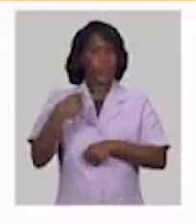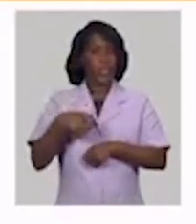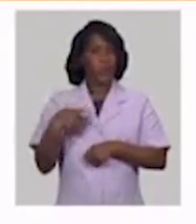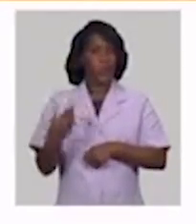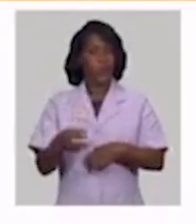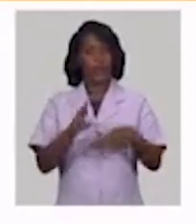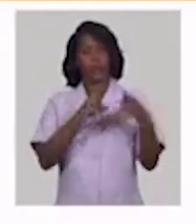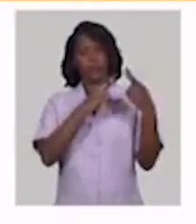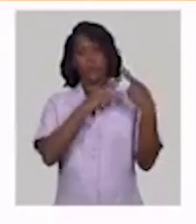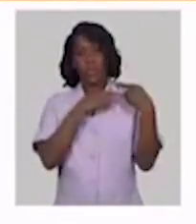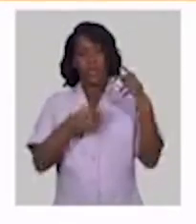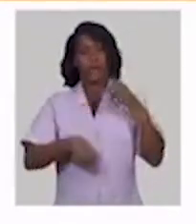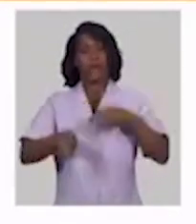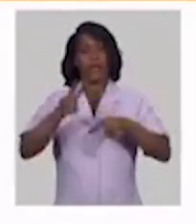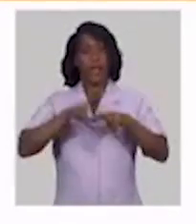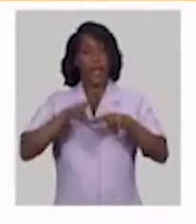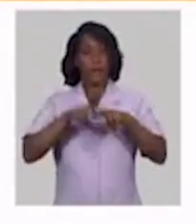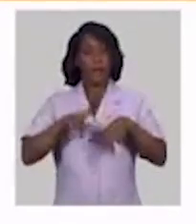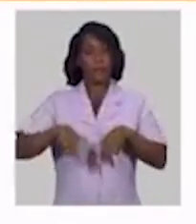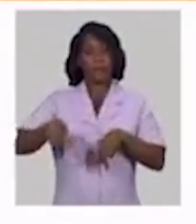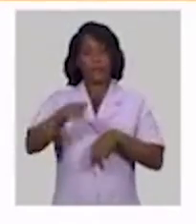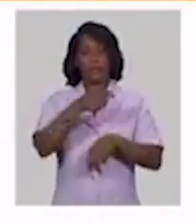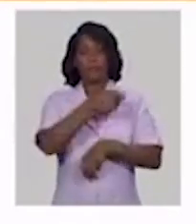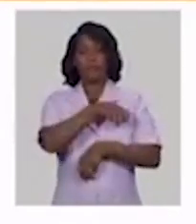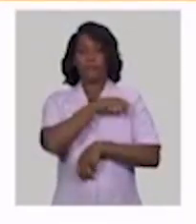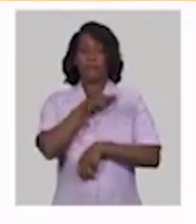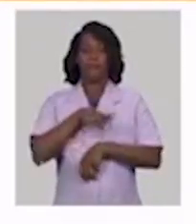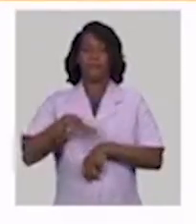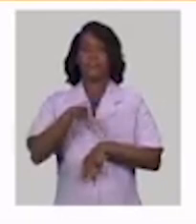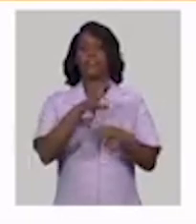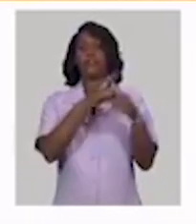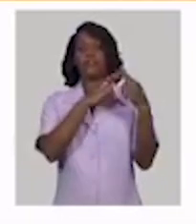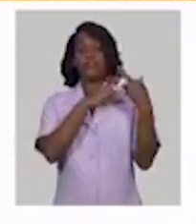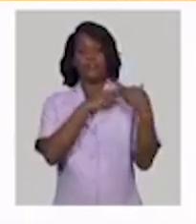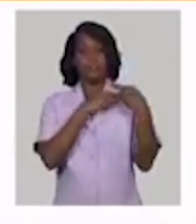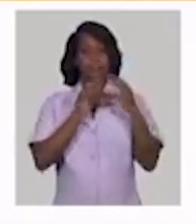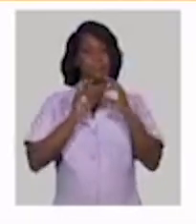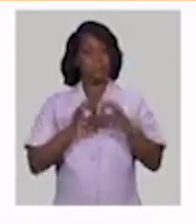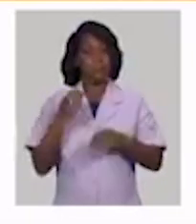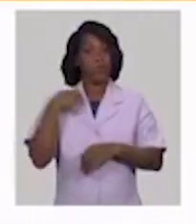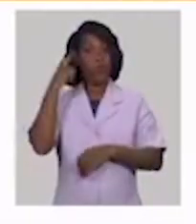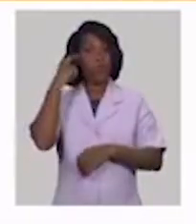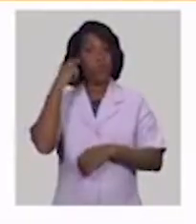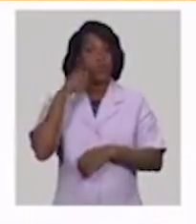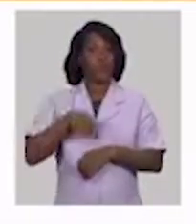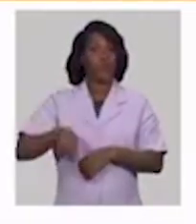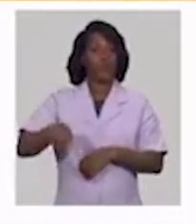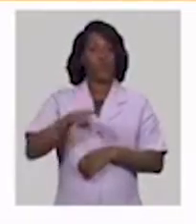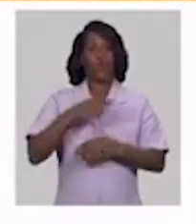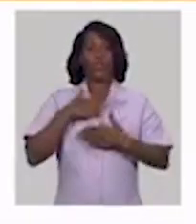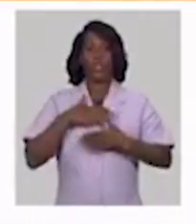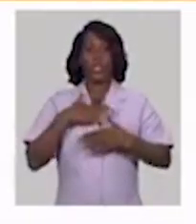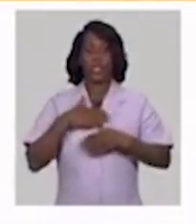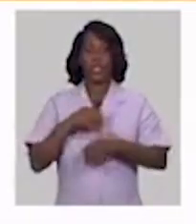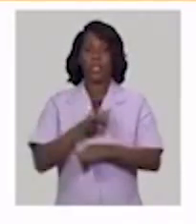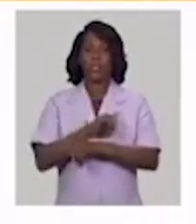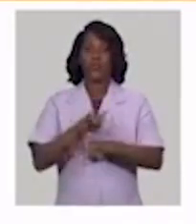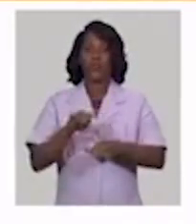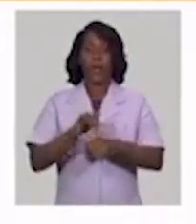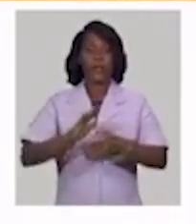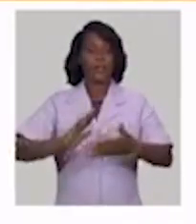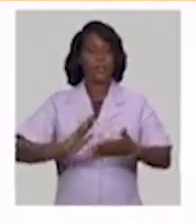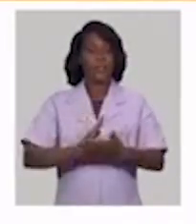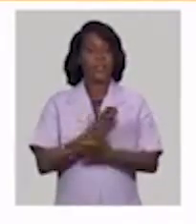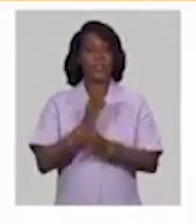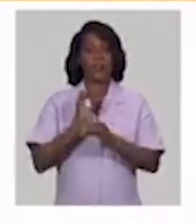responsabilidad que caracteriza al pueblo de la capital, podremos pasar esta fase epidémica y pasar incluso a la